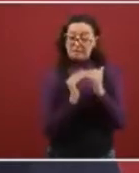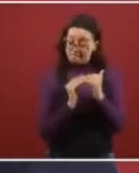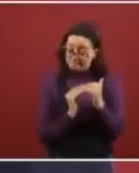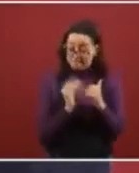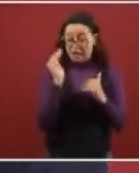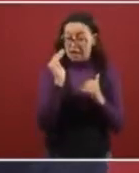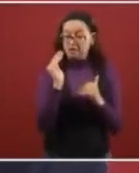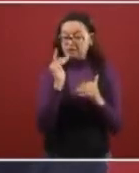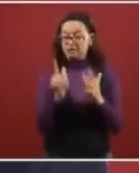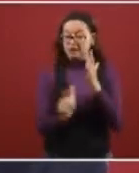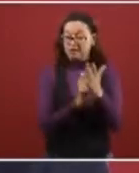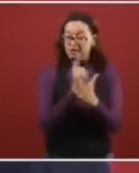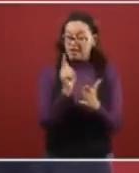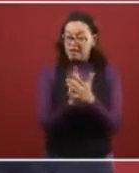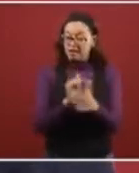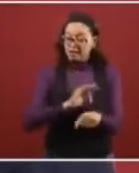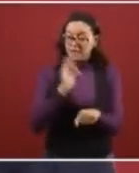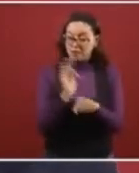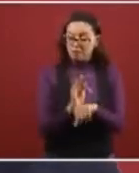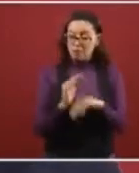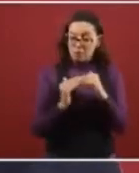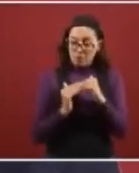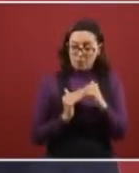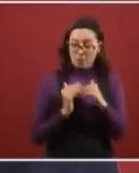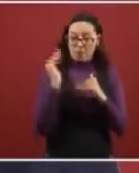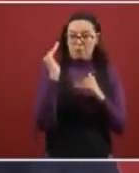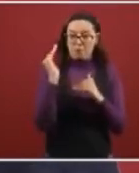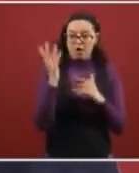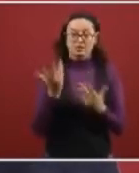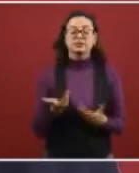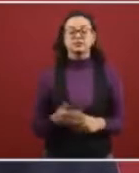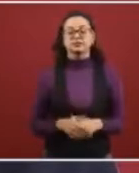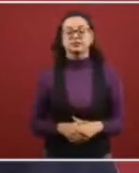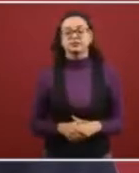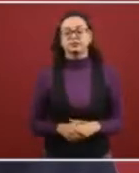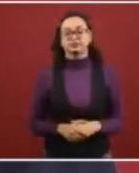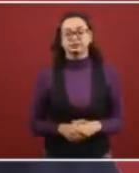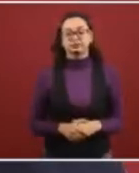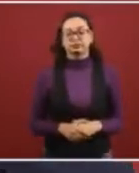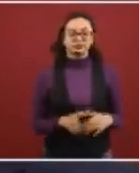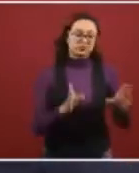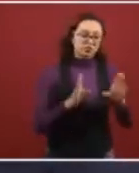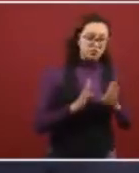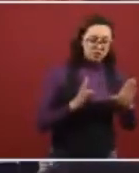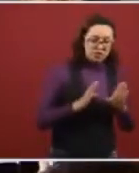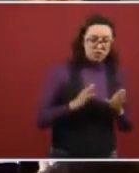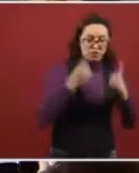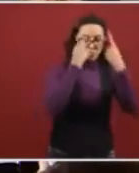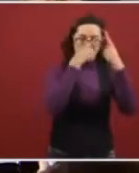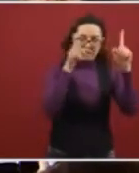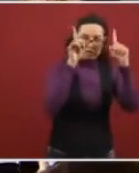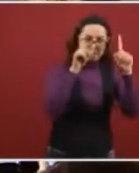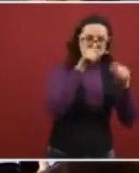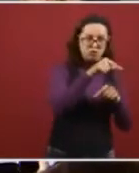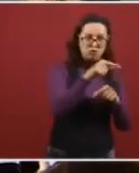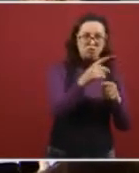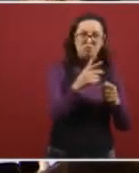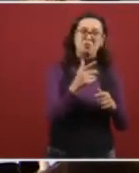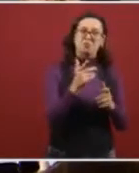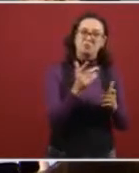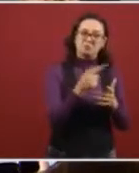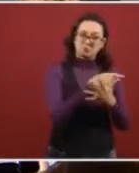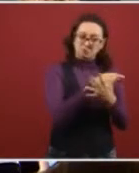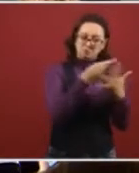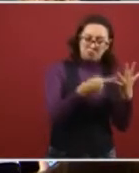más, maybe even more, que soldados y marines, than soldiers and marines, su tarea de because